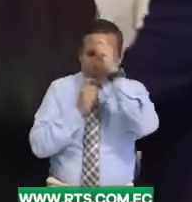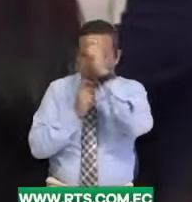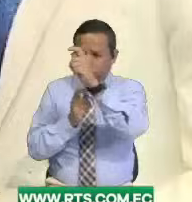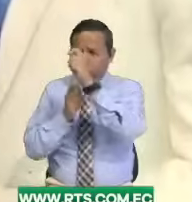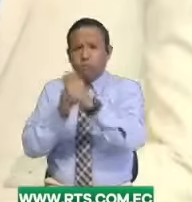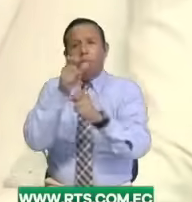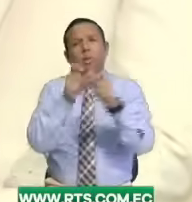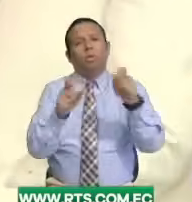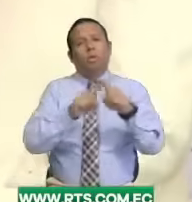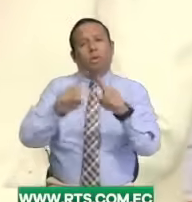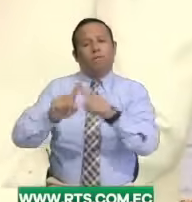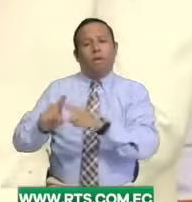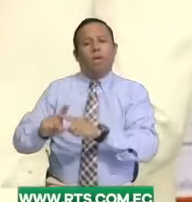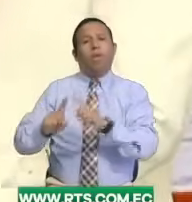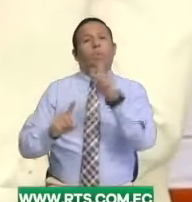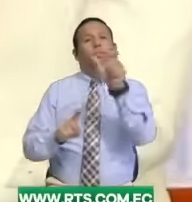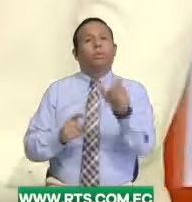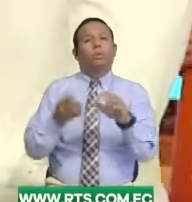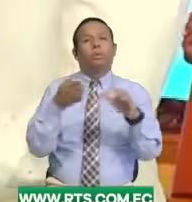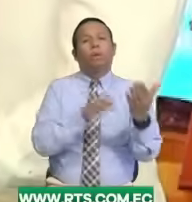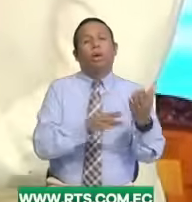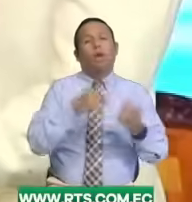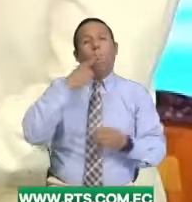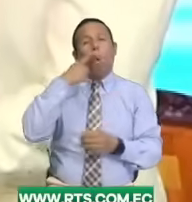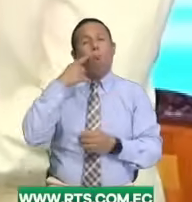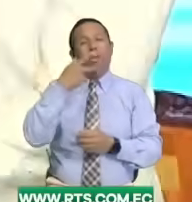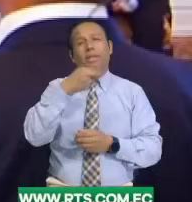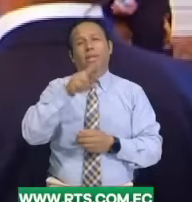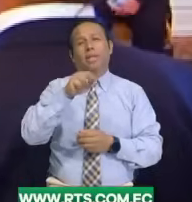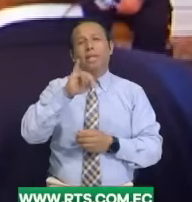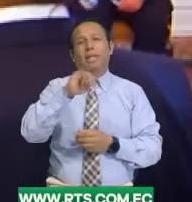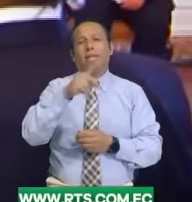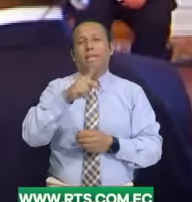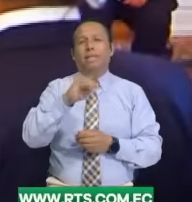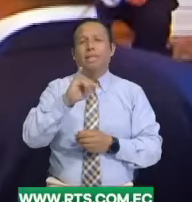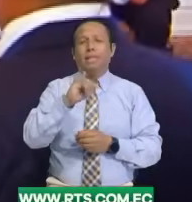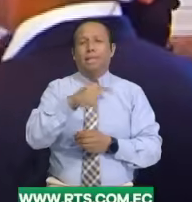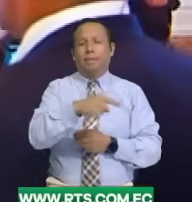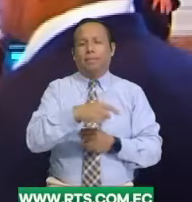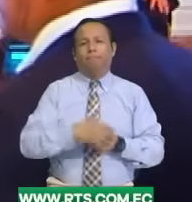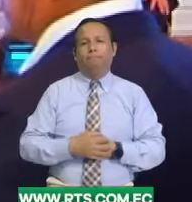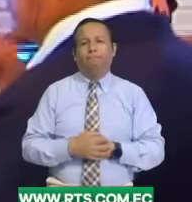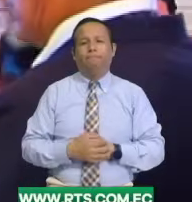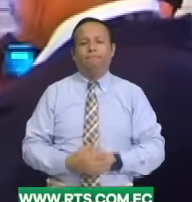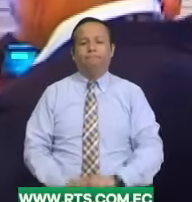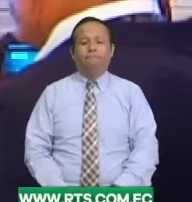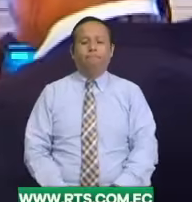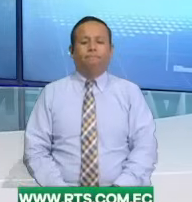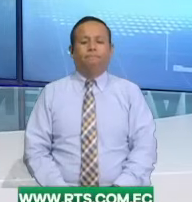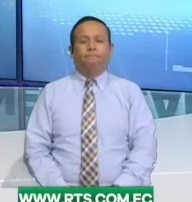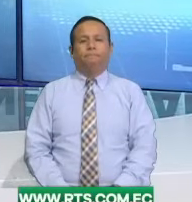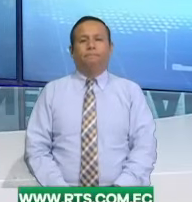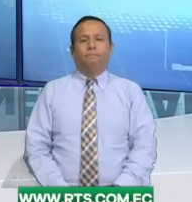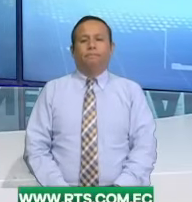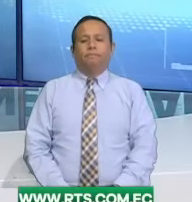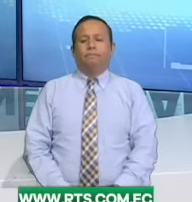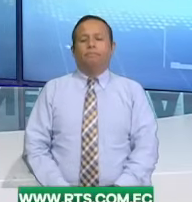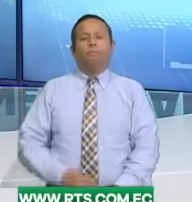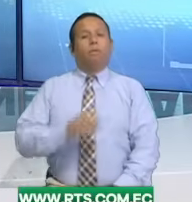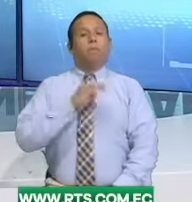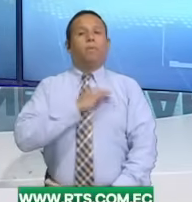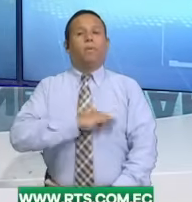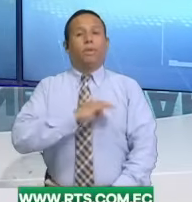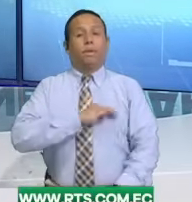personajes y uno post-mortem para Johnny Charninsky, informó Adriana Peralta. No a Guayaquil. El